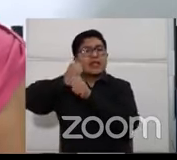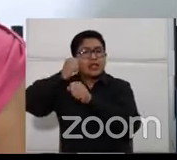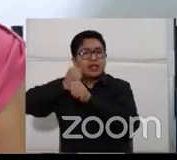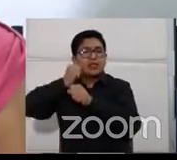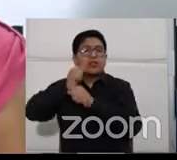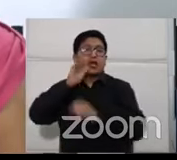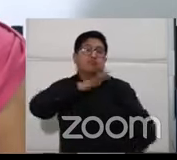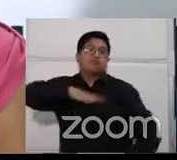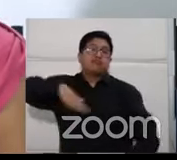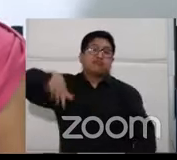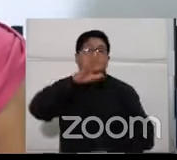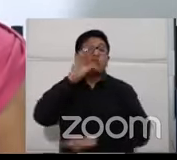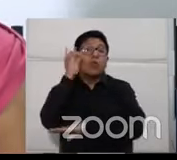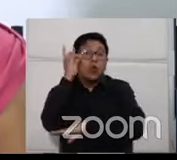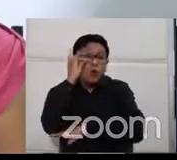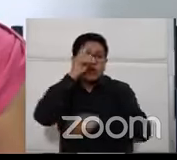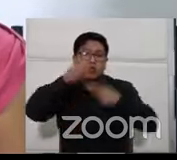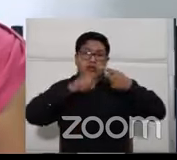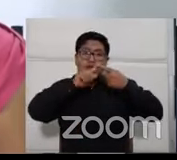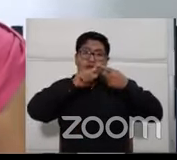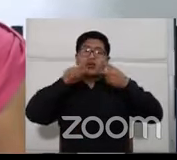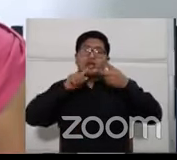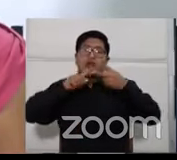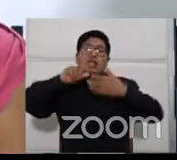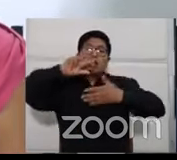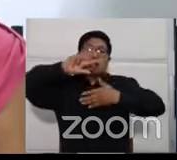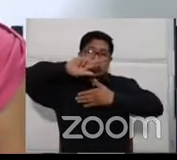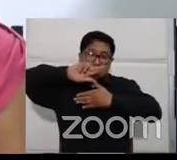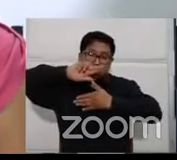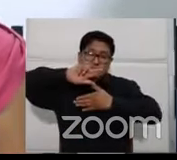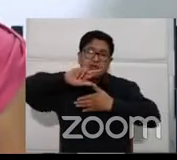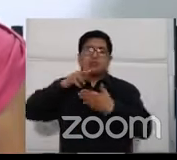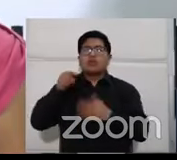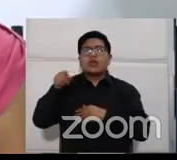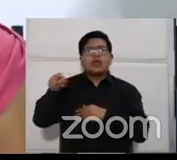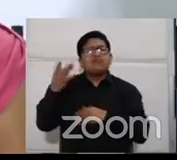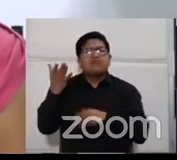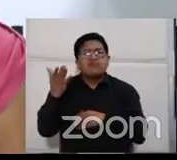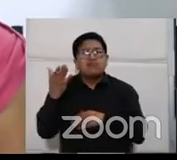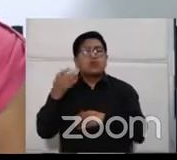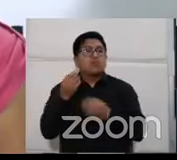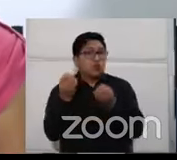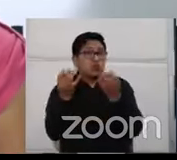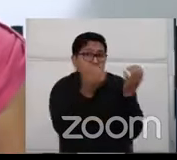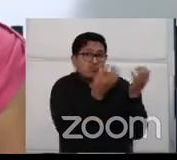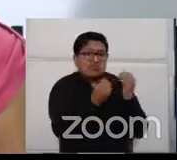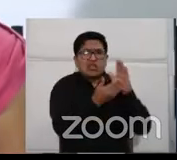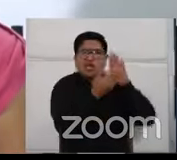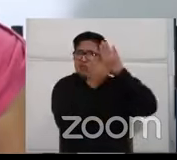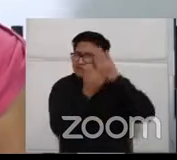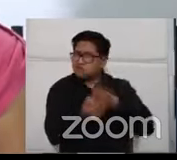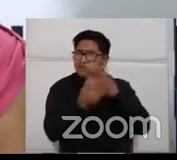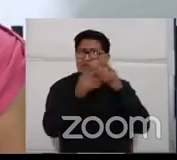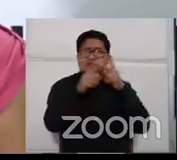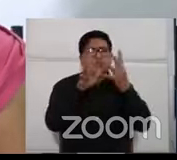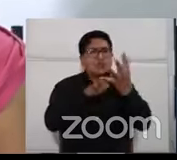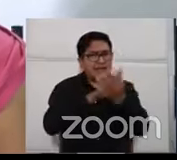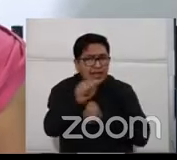en contra de las condiciones de explotación y discriminación que marginan a poblaciones en